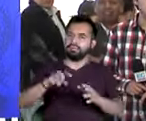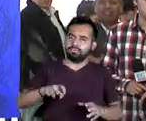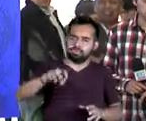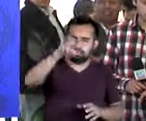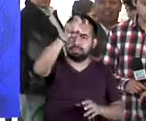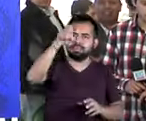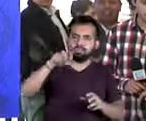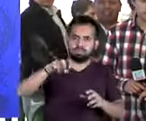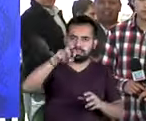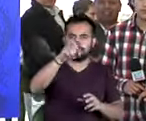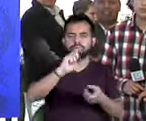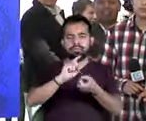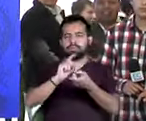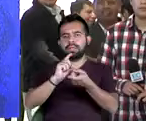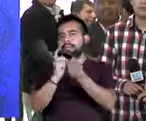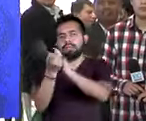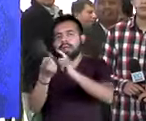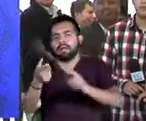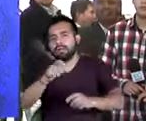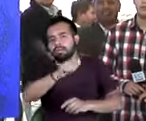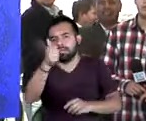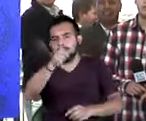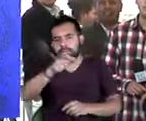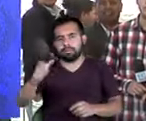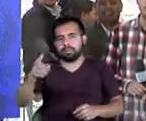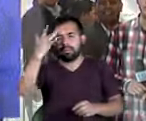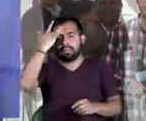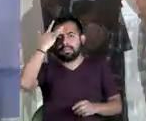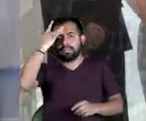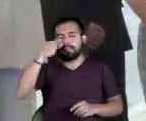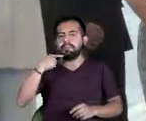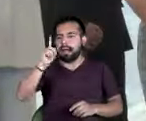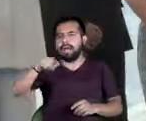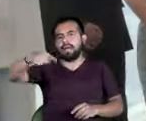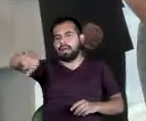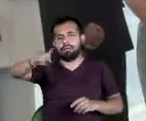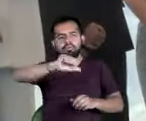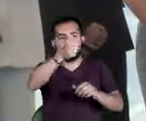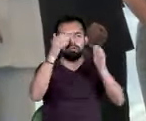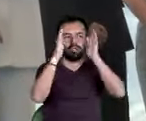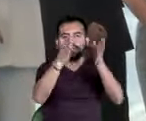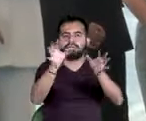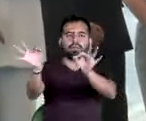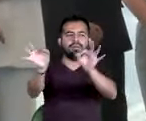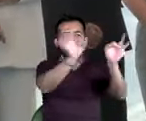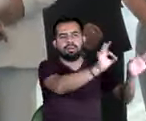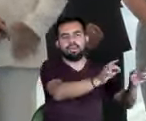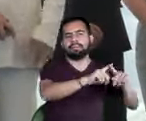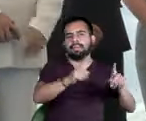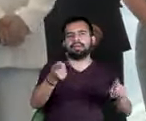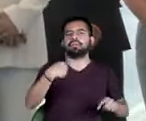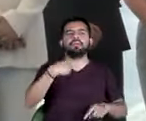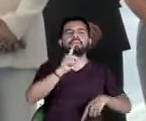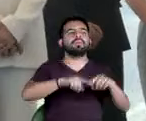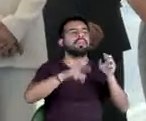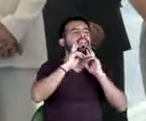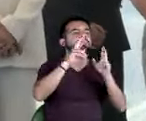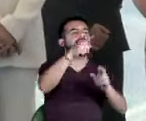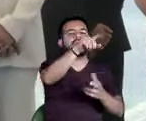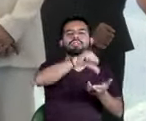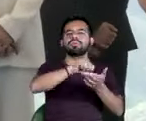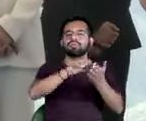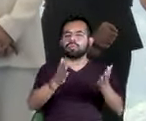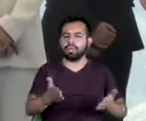nos tendremos que poner ya en otro talante, ¿no es cierto?, para que operen lo que verdaderamente pueden. Pero no puede ser que esta sea una respuesta para la ciudad. Y además no puede